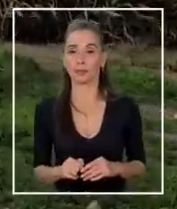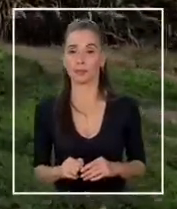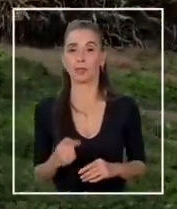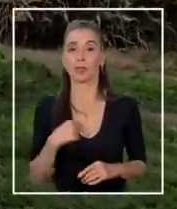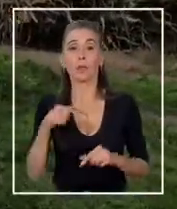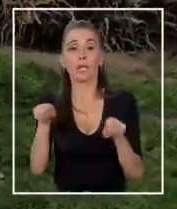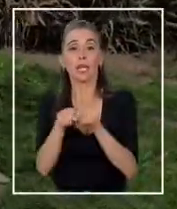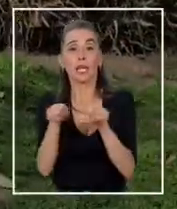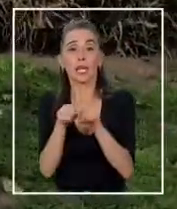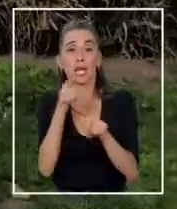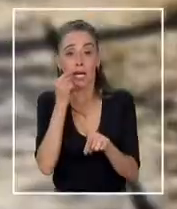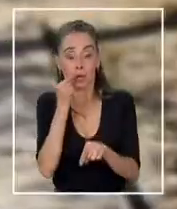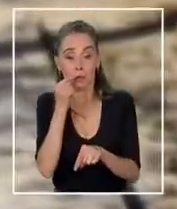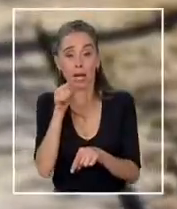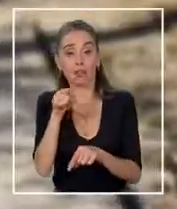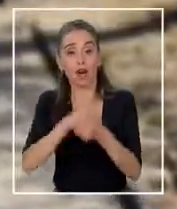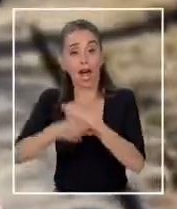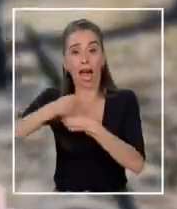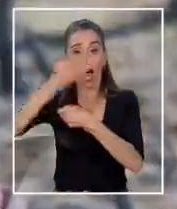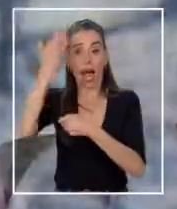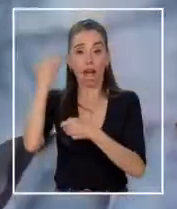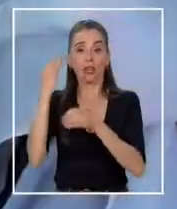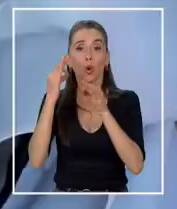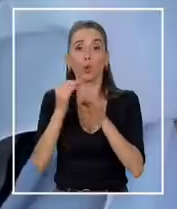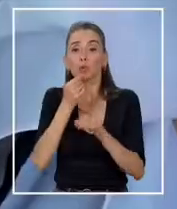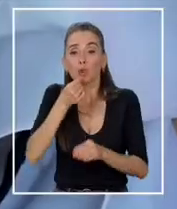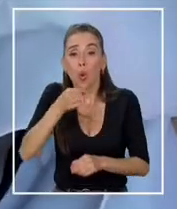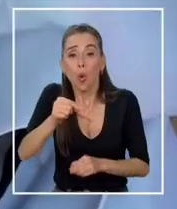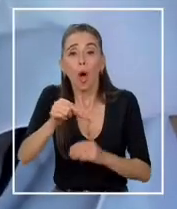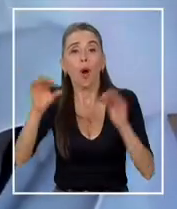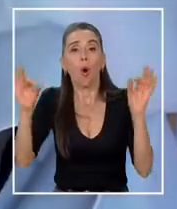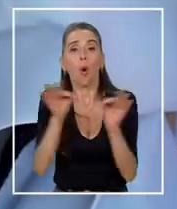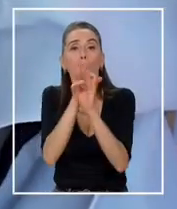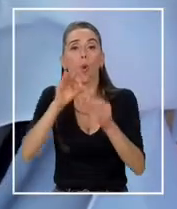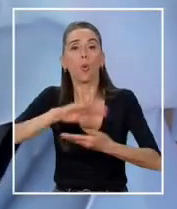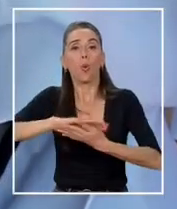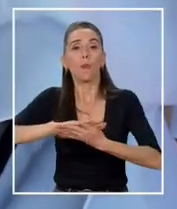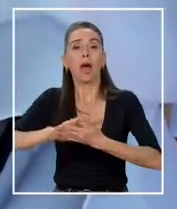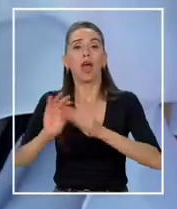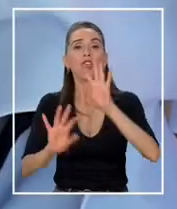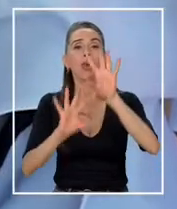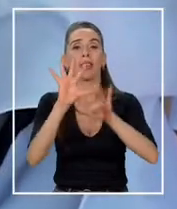Mi hermano en esa época iba a cumplir 15 años